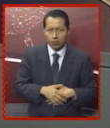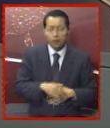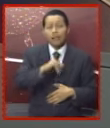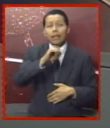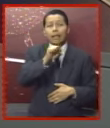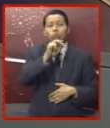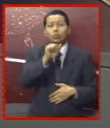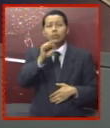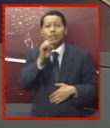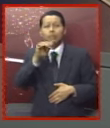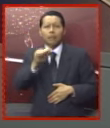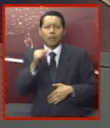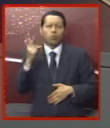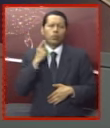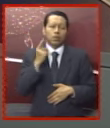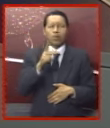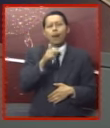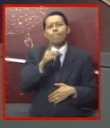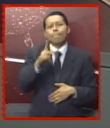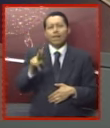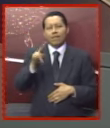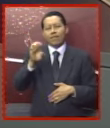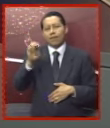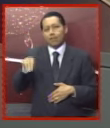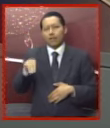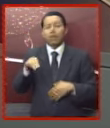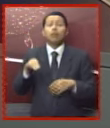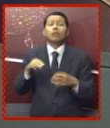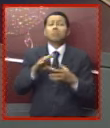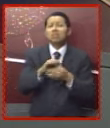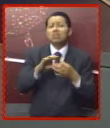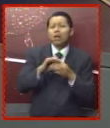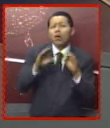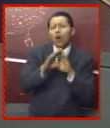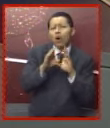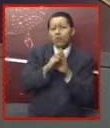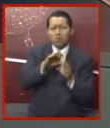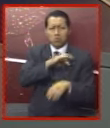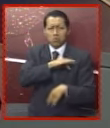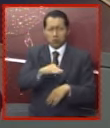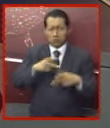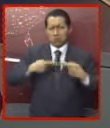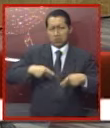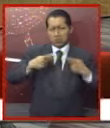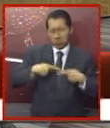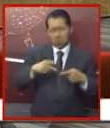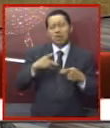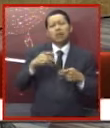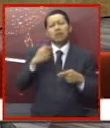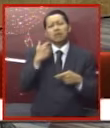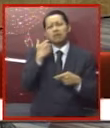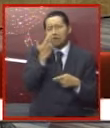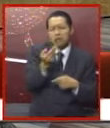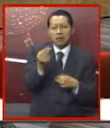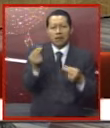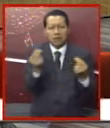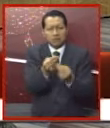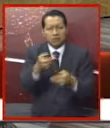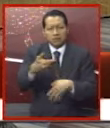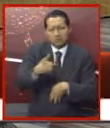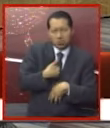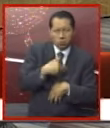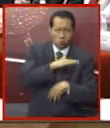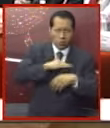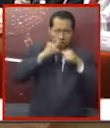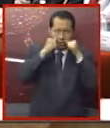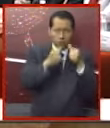del Partido Verde, dijo que el modelo educativo busca no solo responder a las demandas de la sociedad, sino también generar nuevas oportunidades de desarrollo